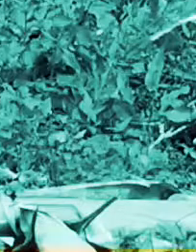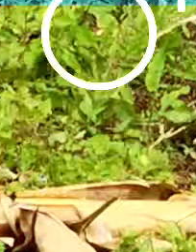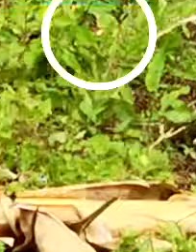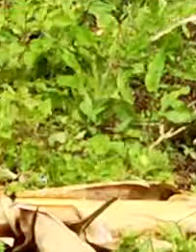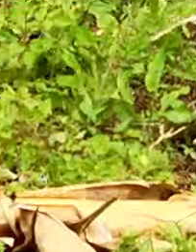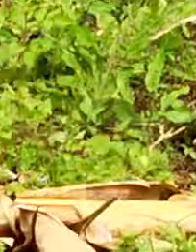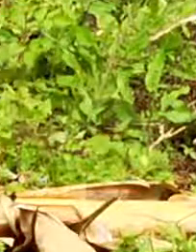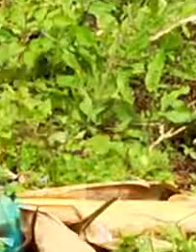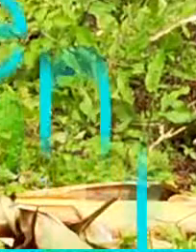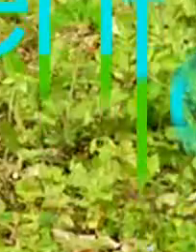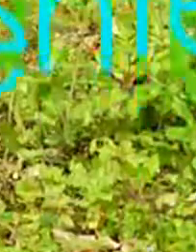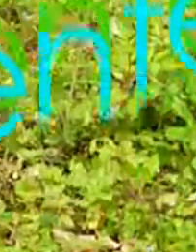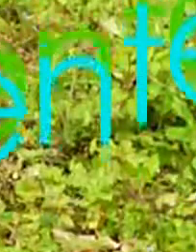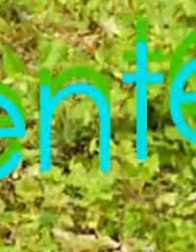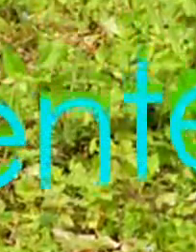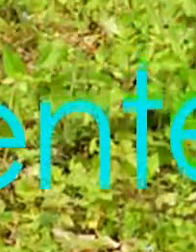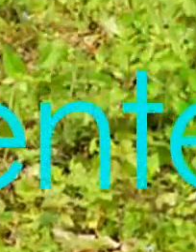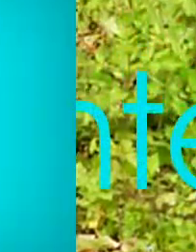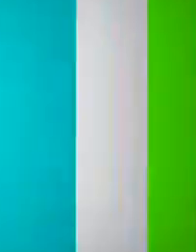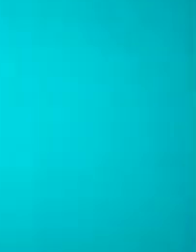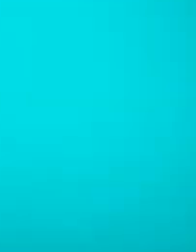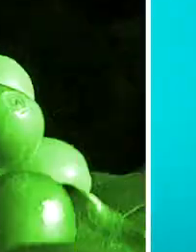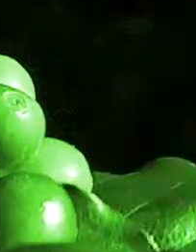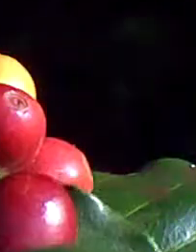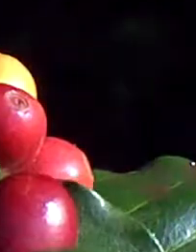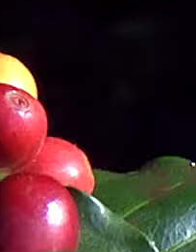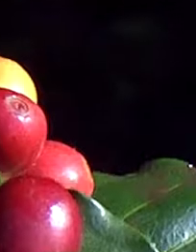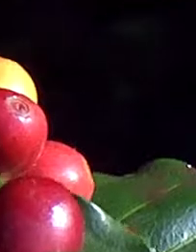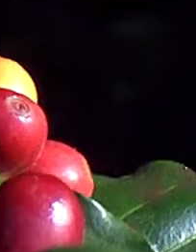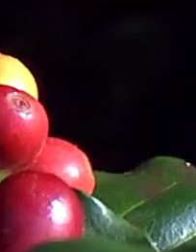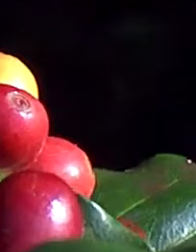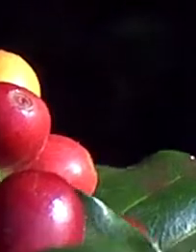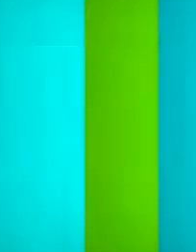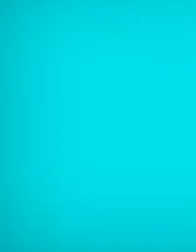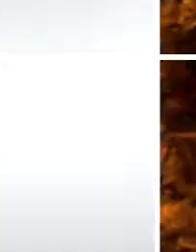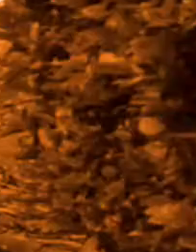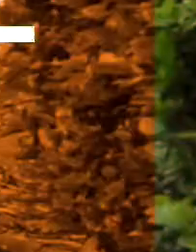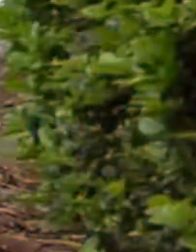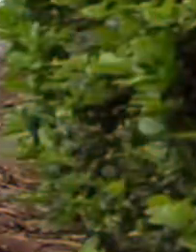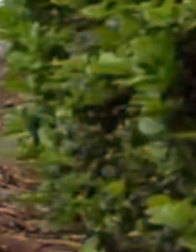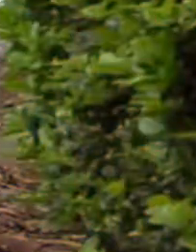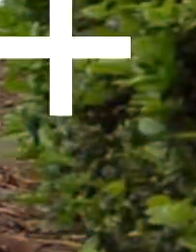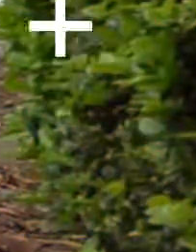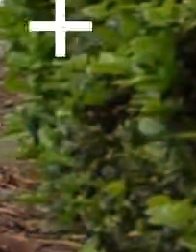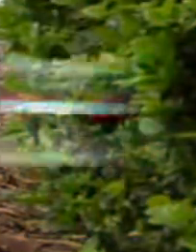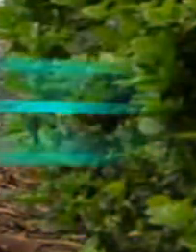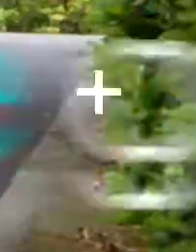Tenemos algo en el Quindío que nos impulsa cada día.